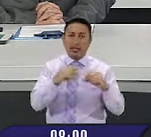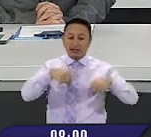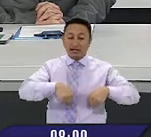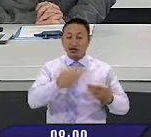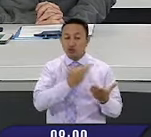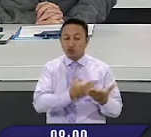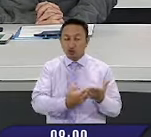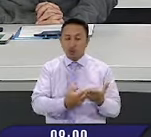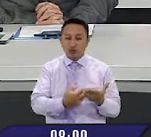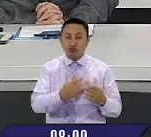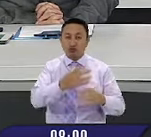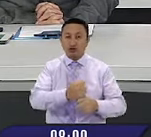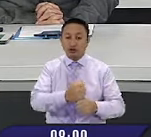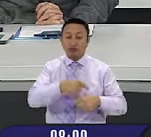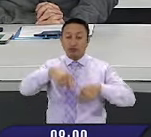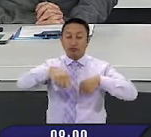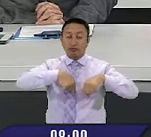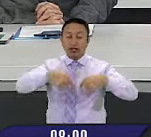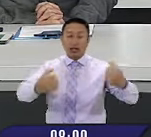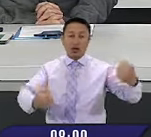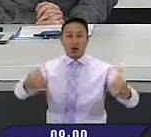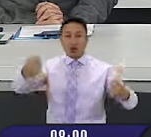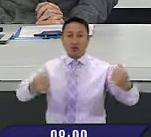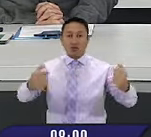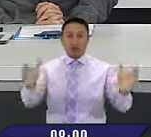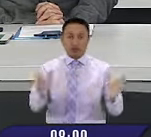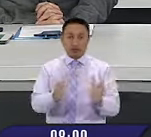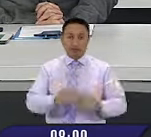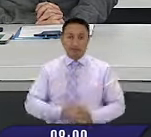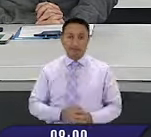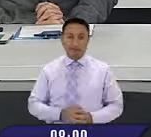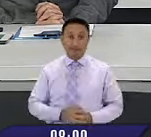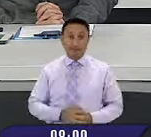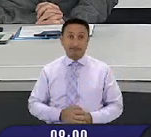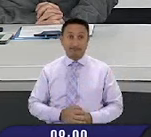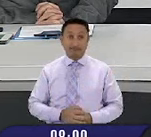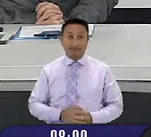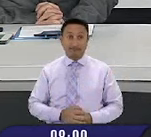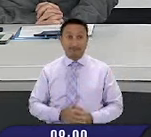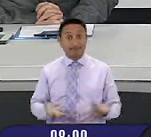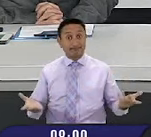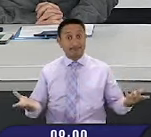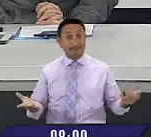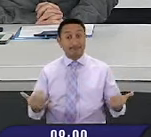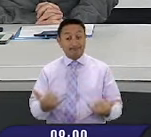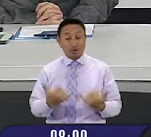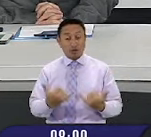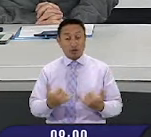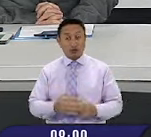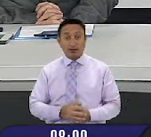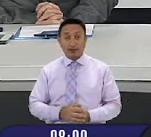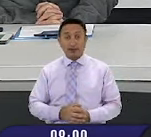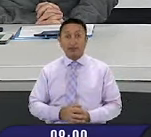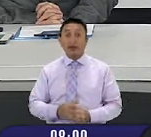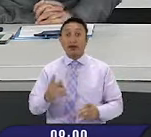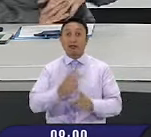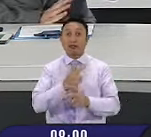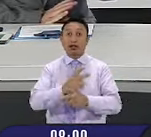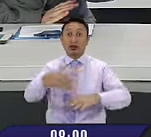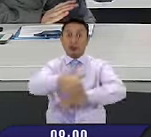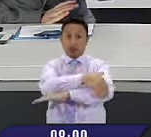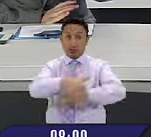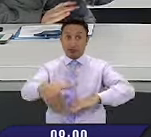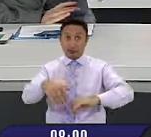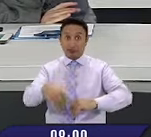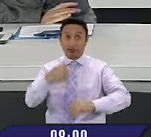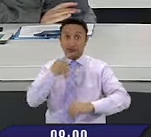de seguridad con los transportistas pesados y livianos. Hasta eso hemos llegado, a protestar por la inseguridad en las vías. Lo